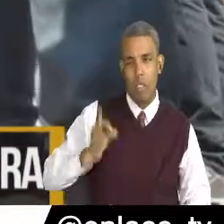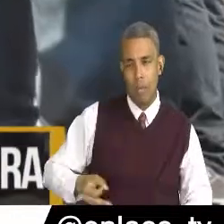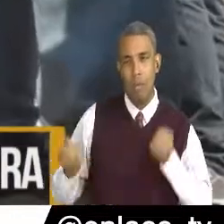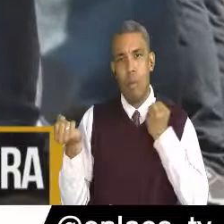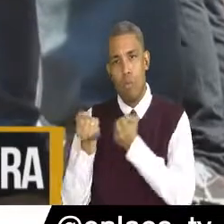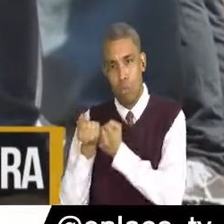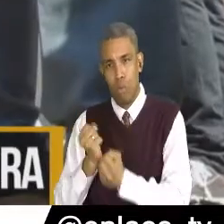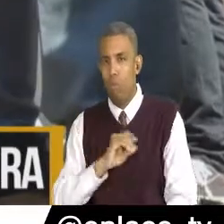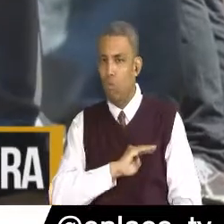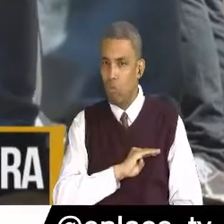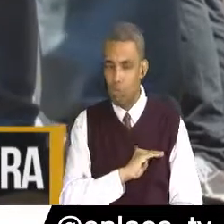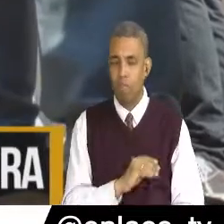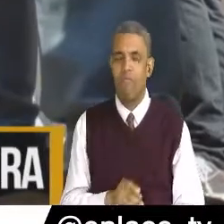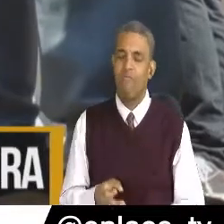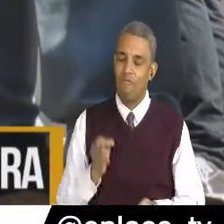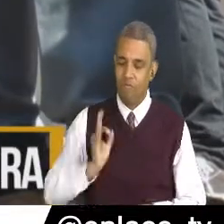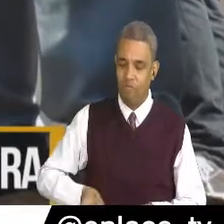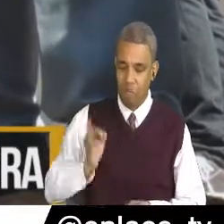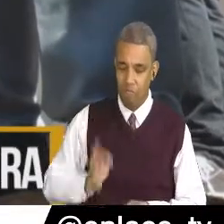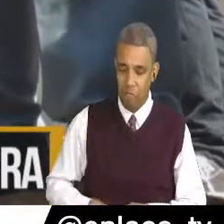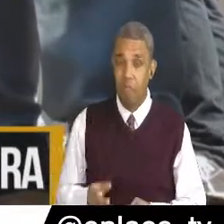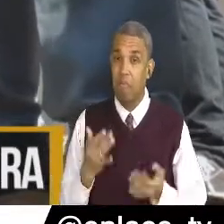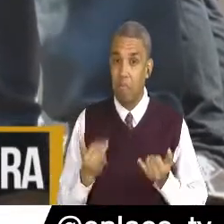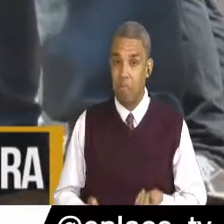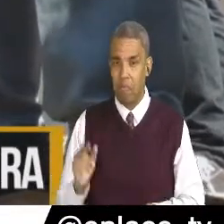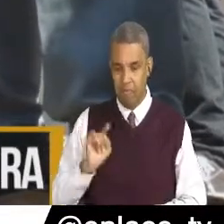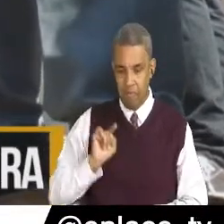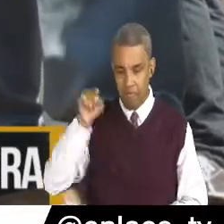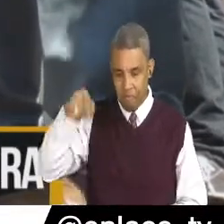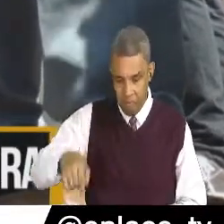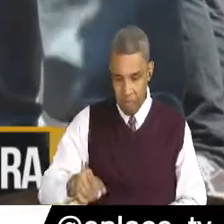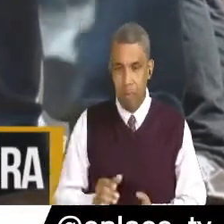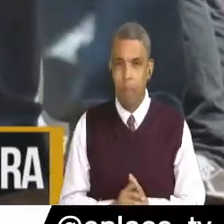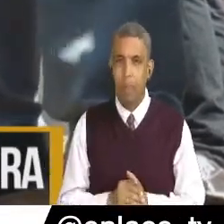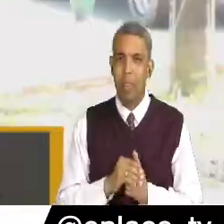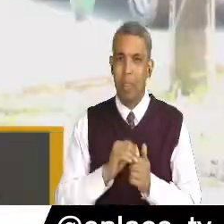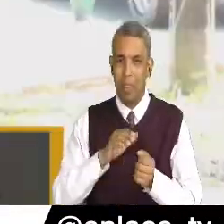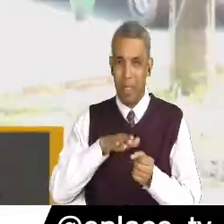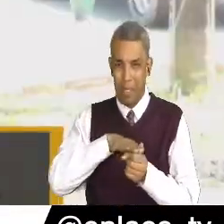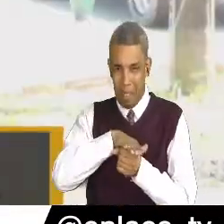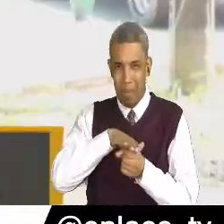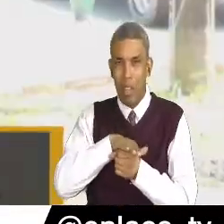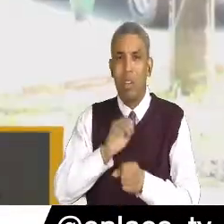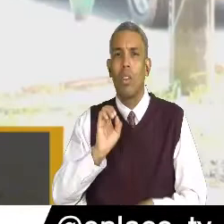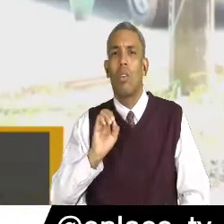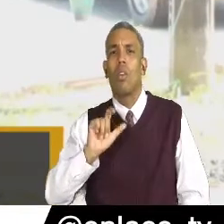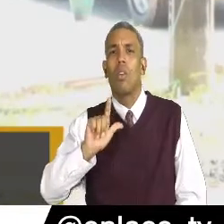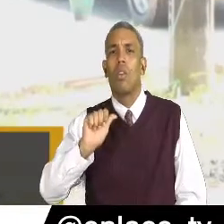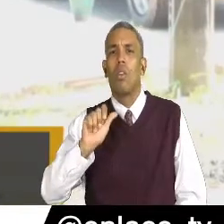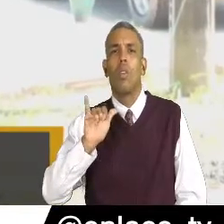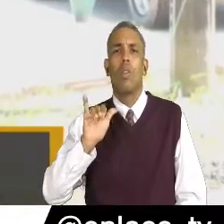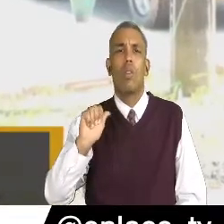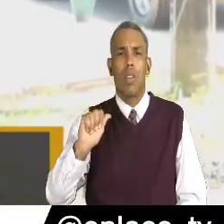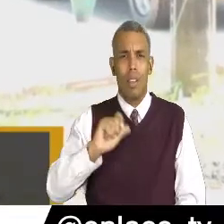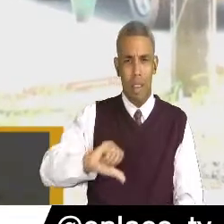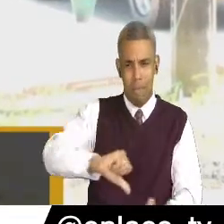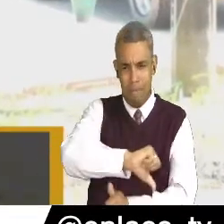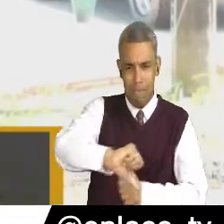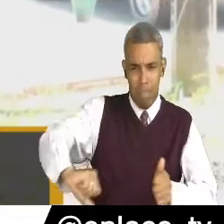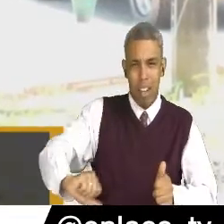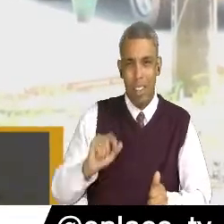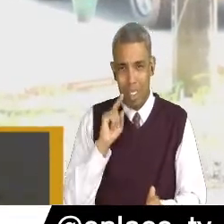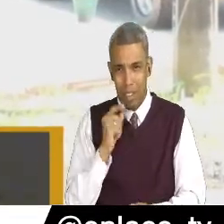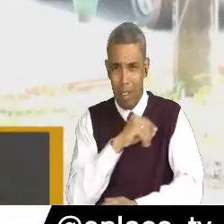Municipal. Es por eso que estamos aquí hoy en el Parque Olaya Herrera, apoyando la iniciativa del cuidado del medio